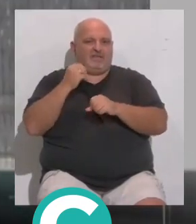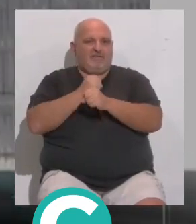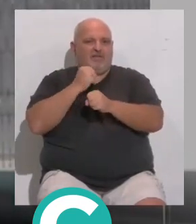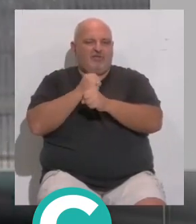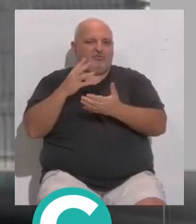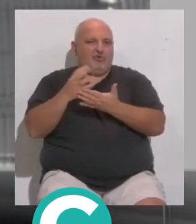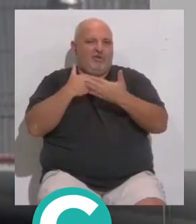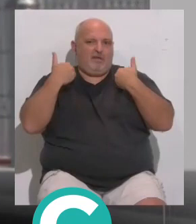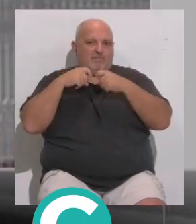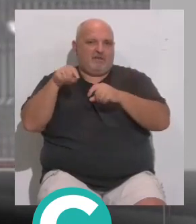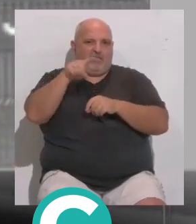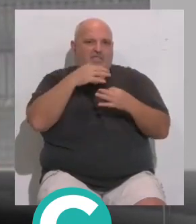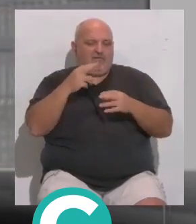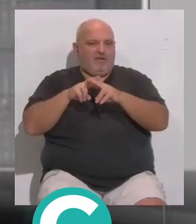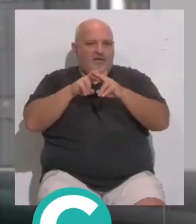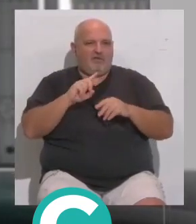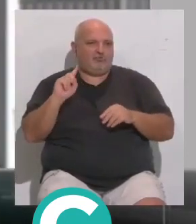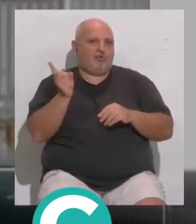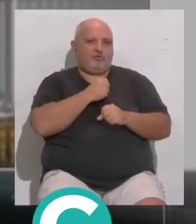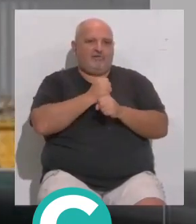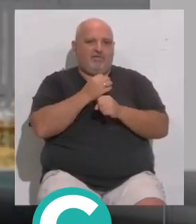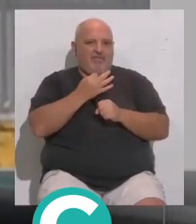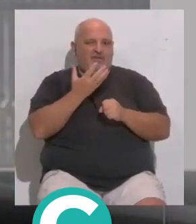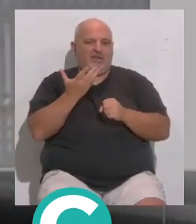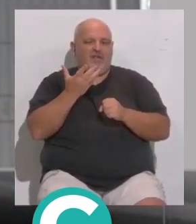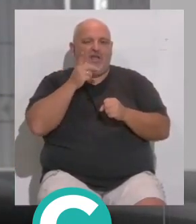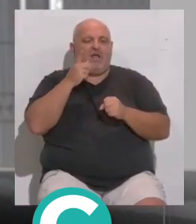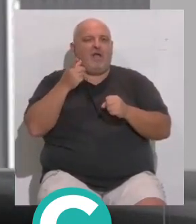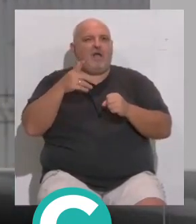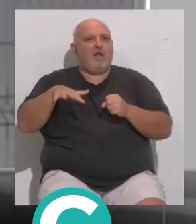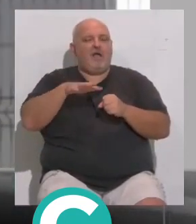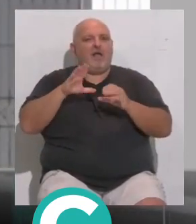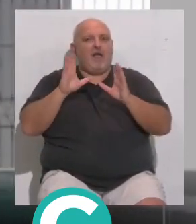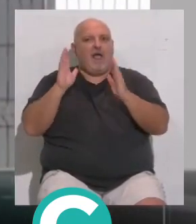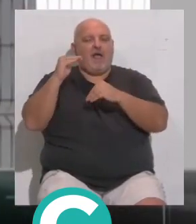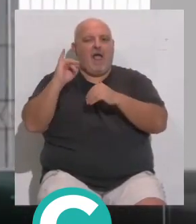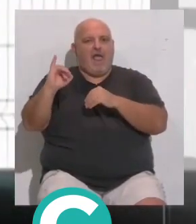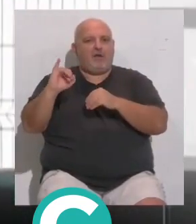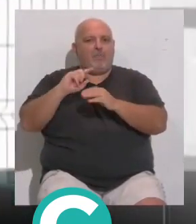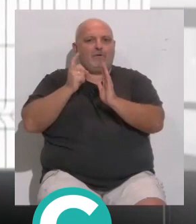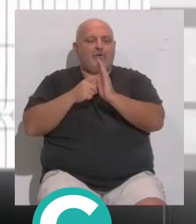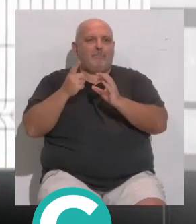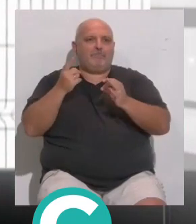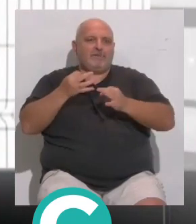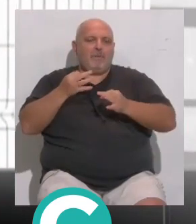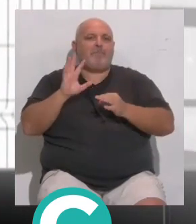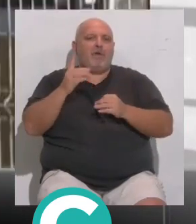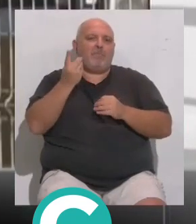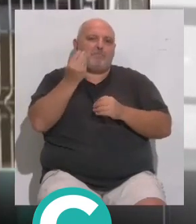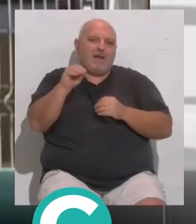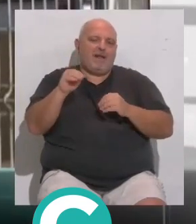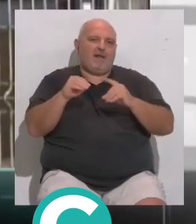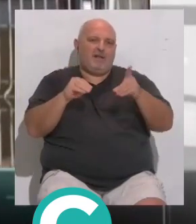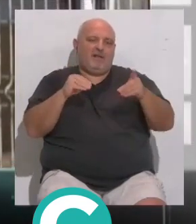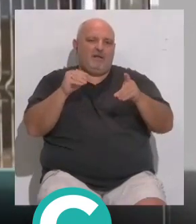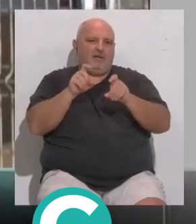por parte de las empresas. Aplaude que la Autoridad Portuaria de Cádiz apueste por espacios cardioprotegidos, pero esto conlleva una mayor implicación por